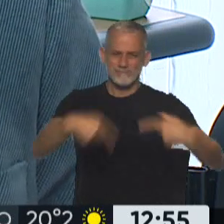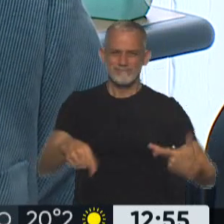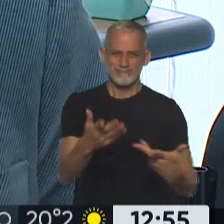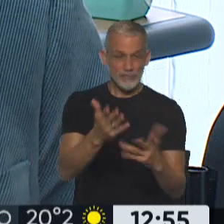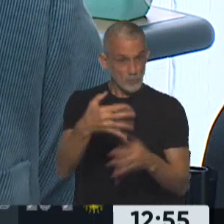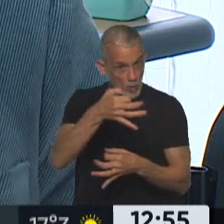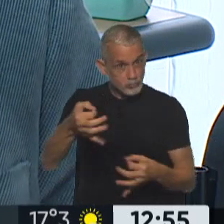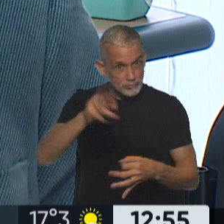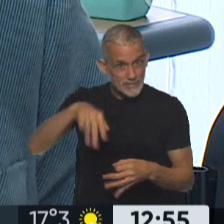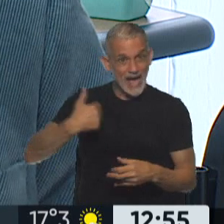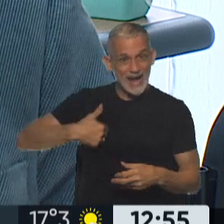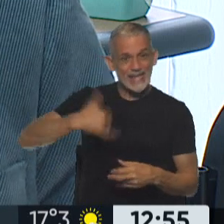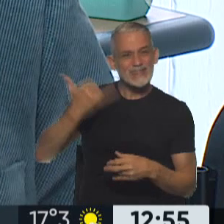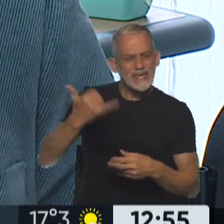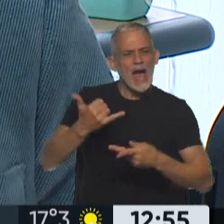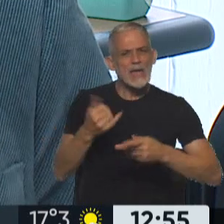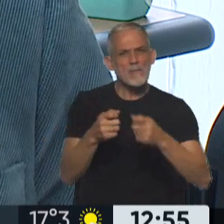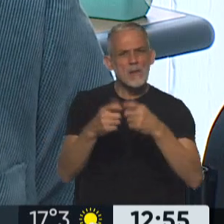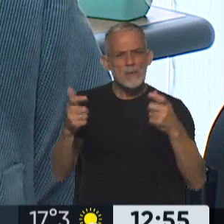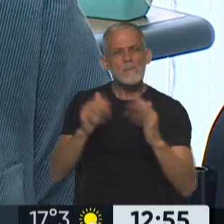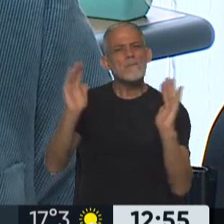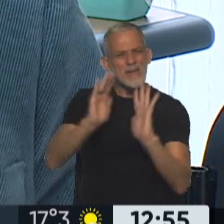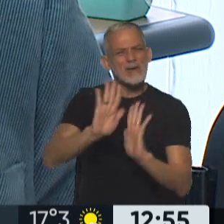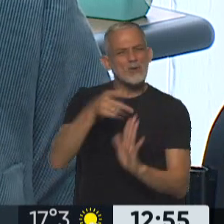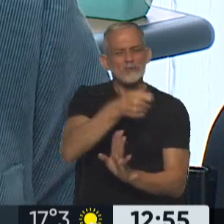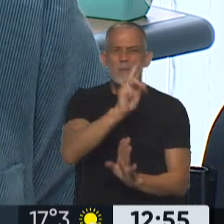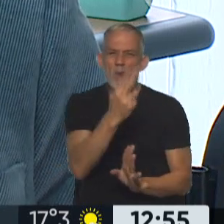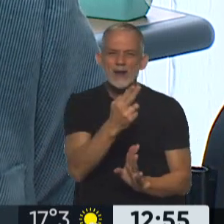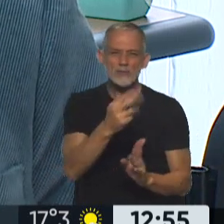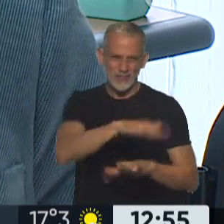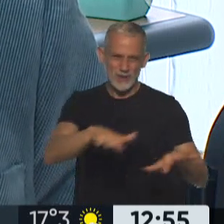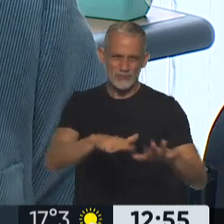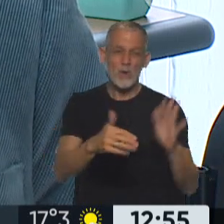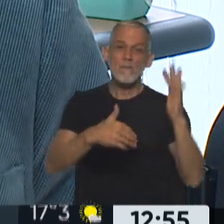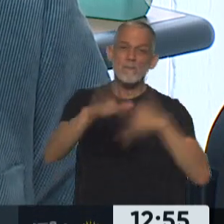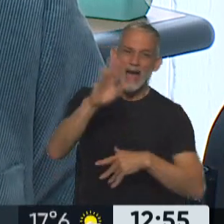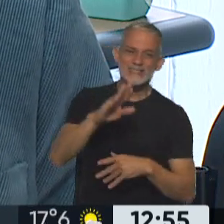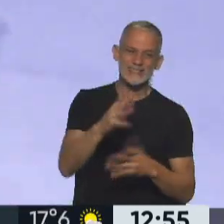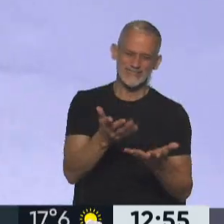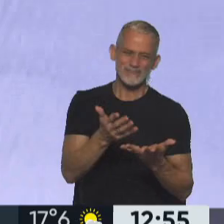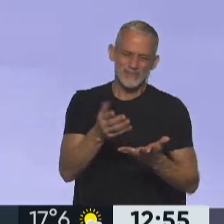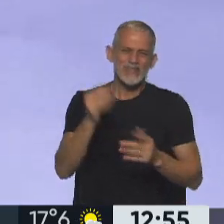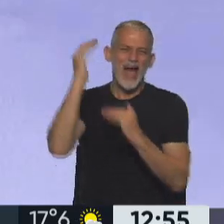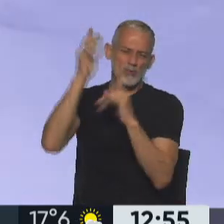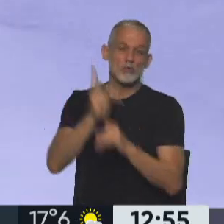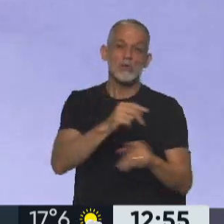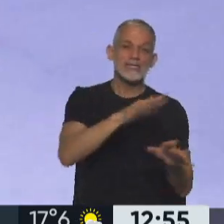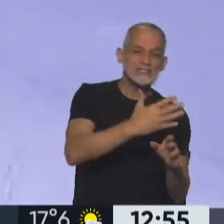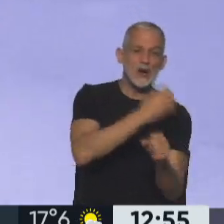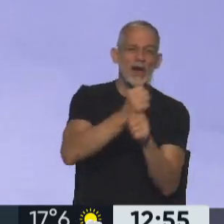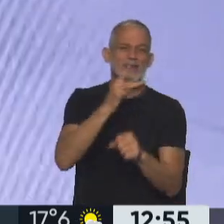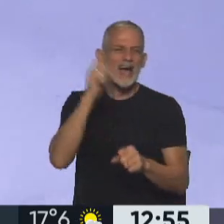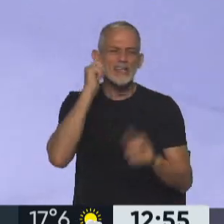bien es cierto que en la Argentina hay una tendencia al descenso de homicidios y que el peso de los homicidios en niños de 5 a 14 años en